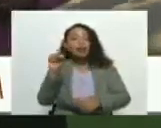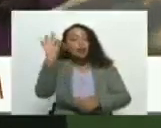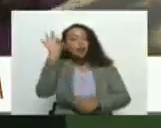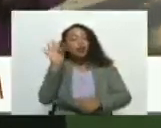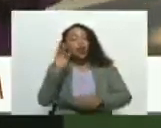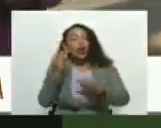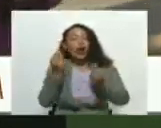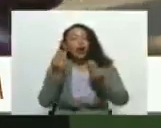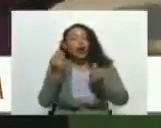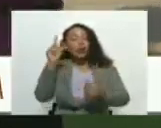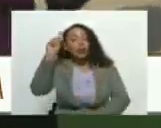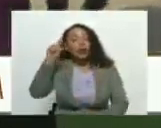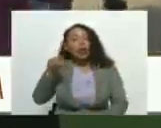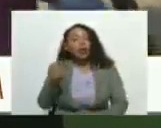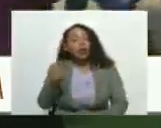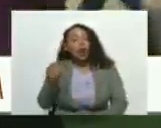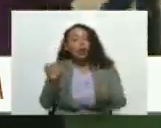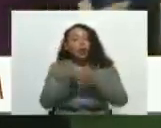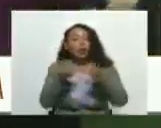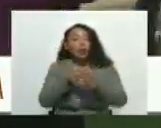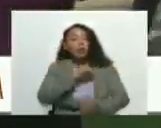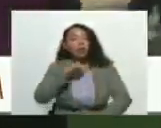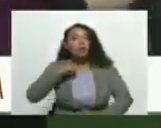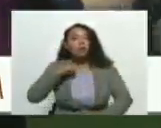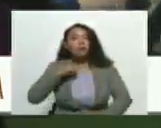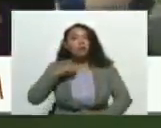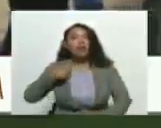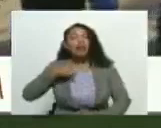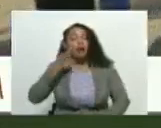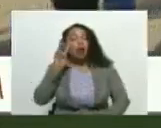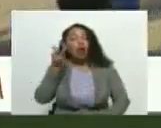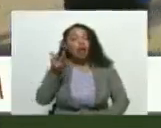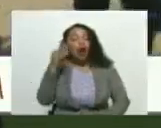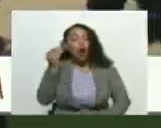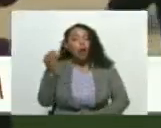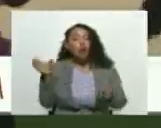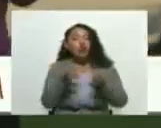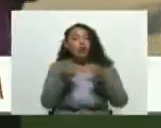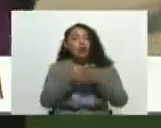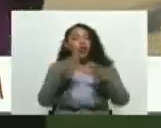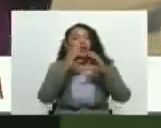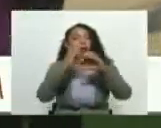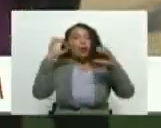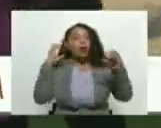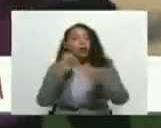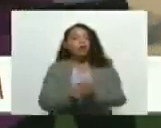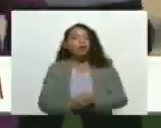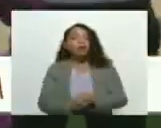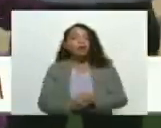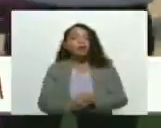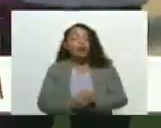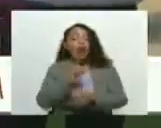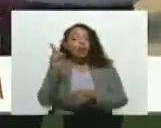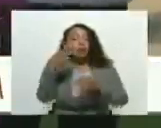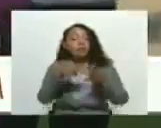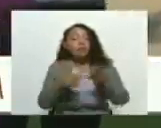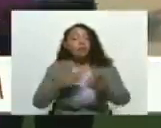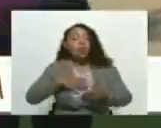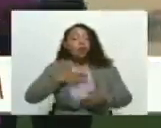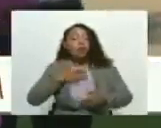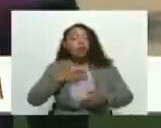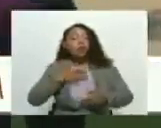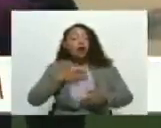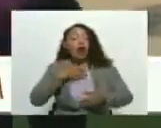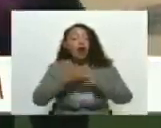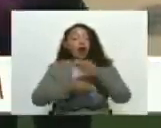económicos que lo puede vender el sector privado. Aquí también tendríamos que ver en la tienda del transportista qué productos podemos garantizar con